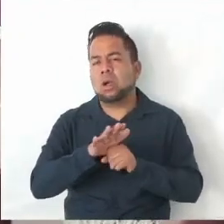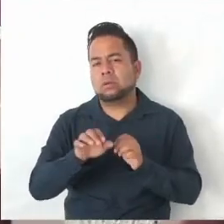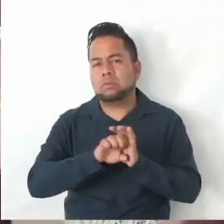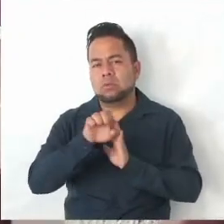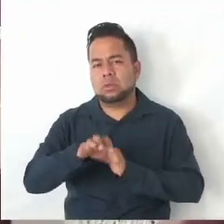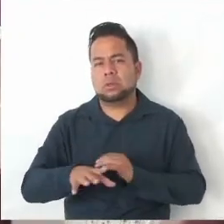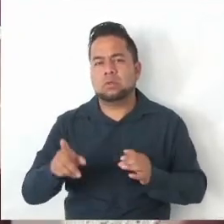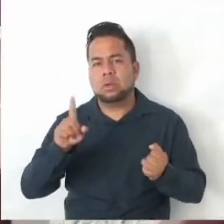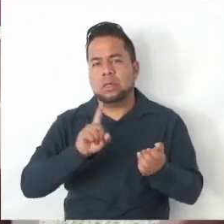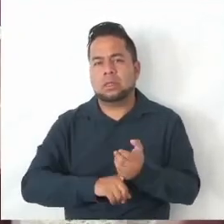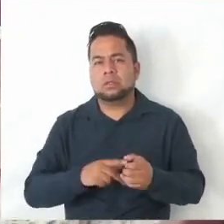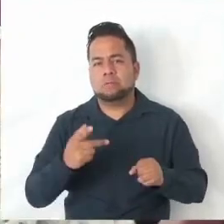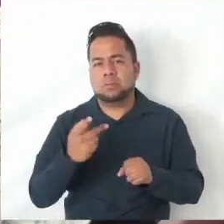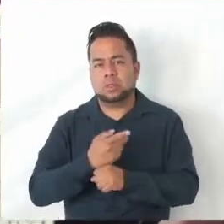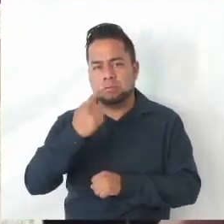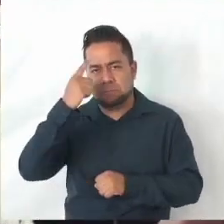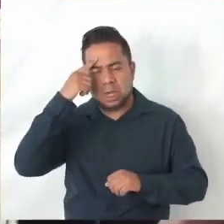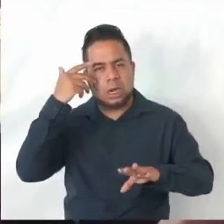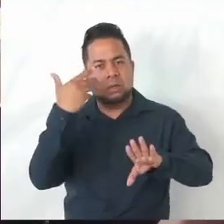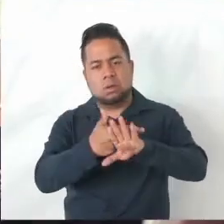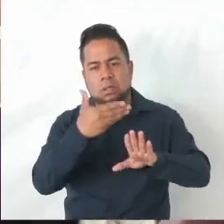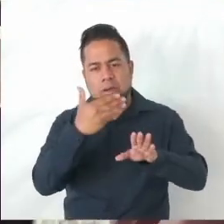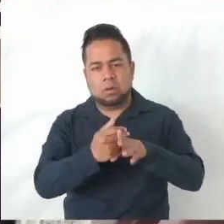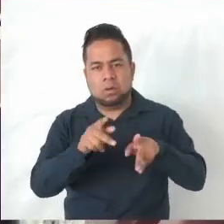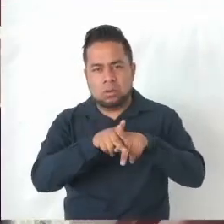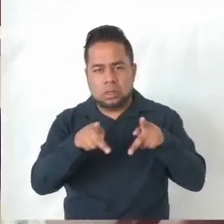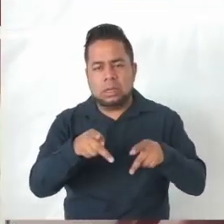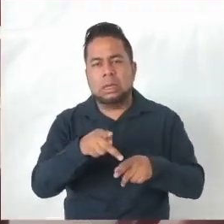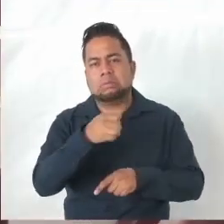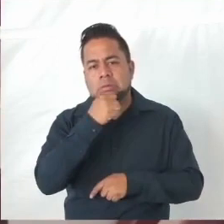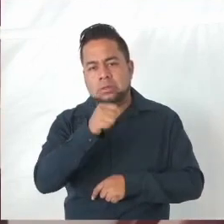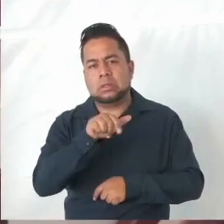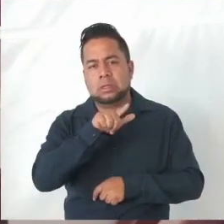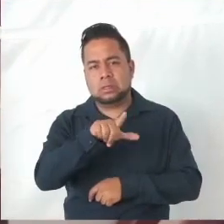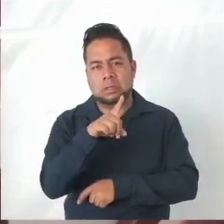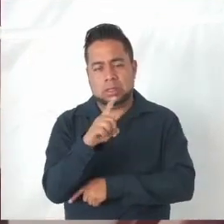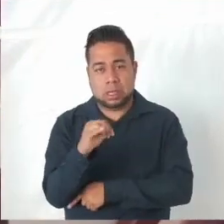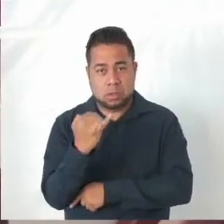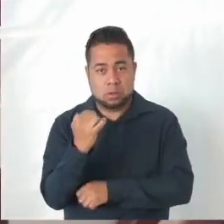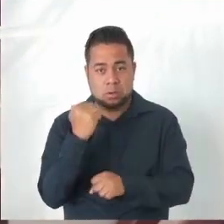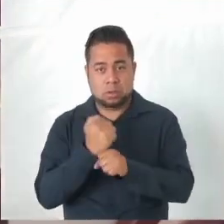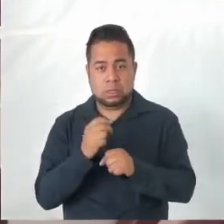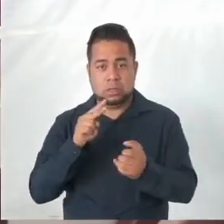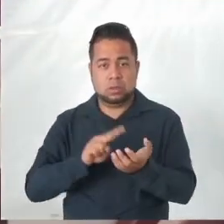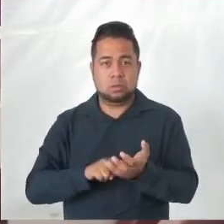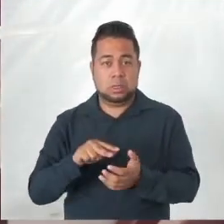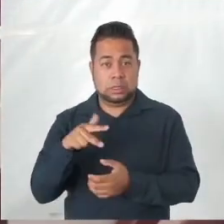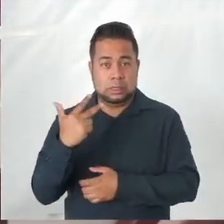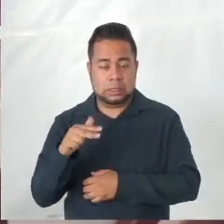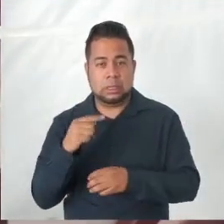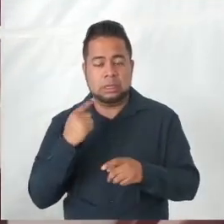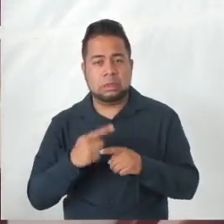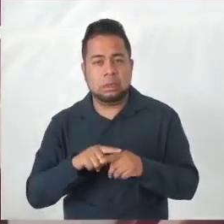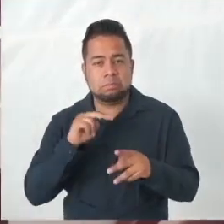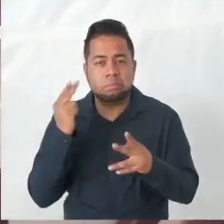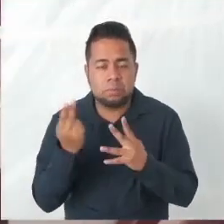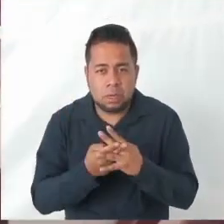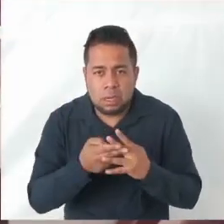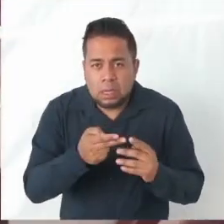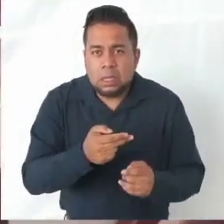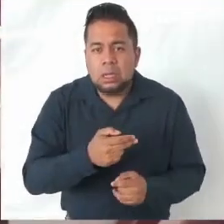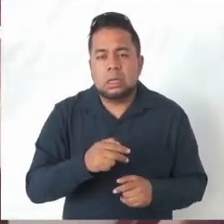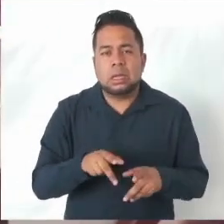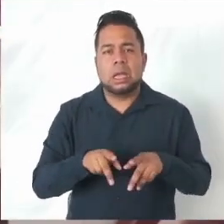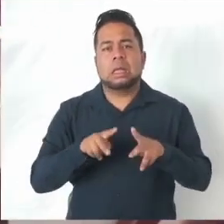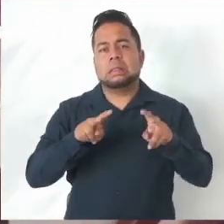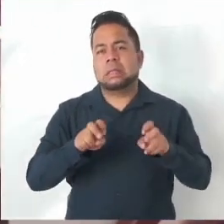dentro de los casos de ataques a periodistas. El 17 de junio del 2013 fue asesinado el periodista de la